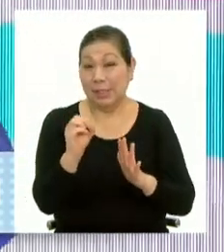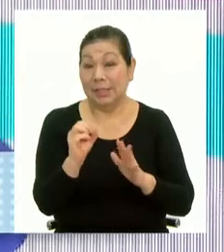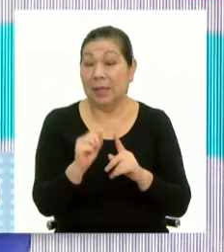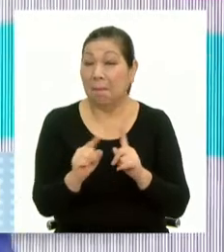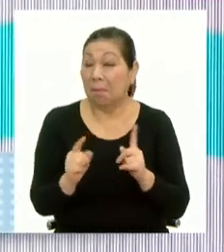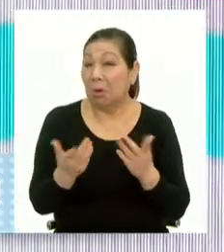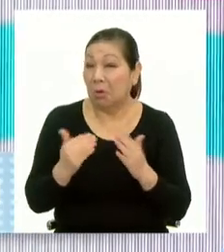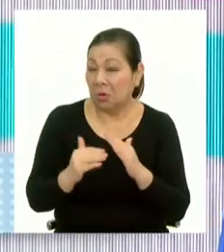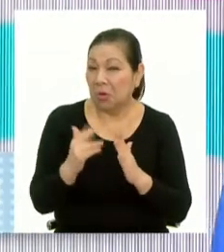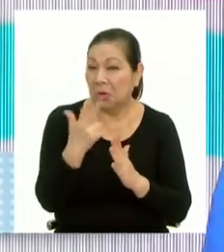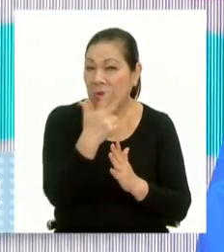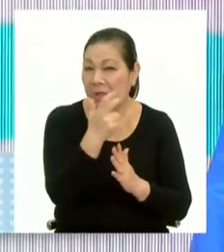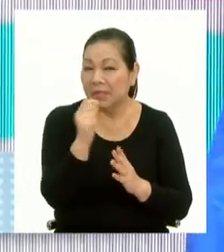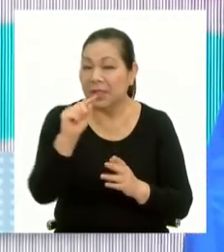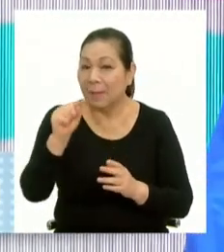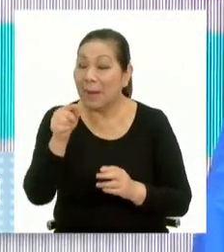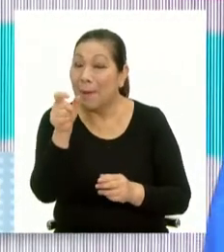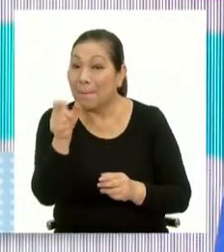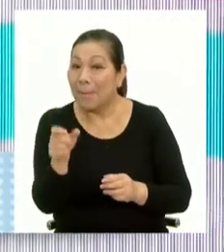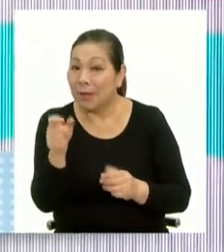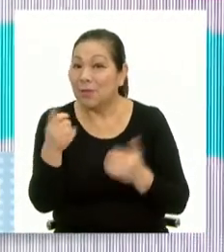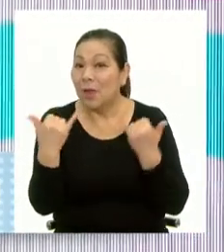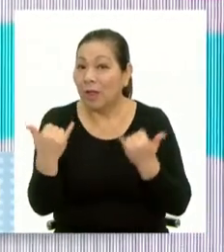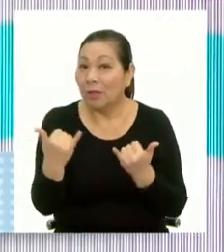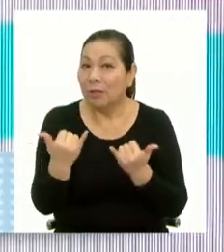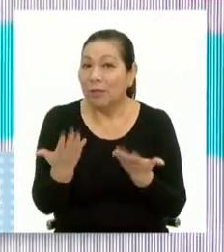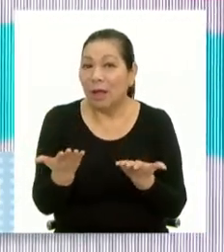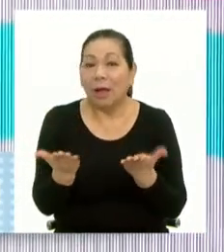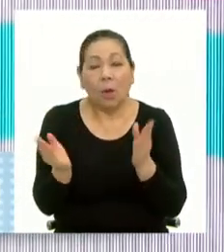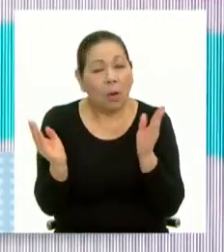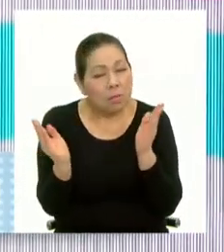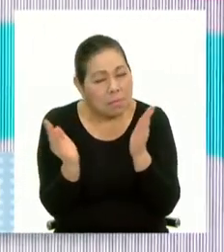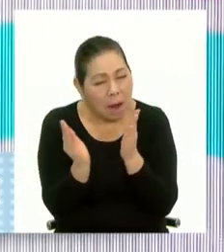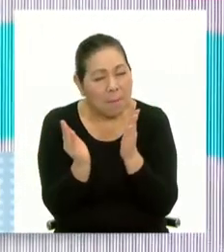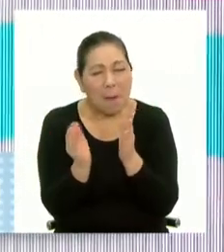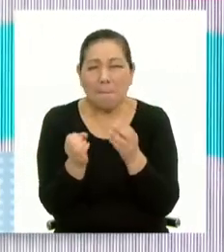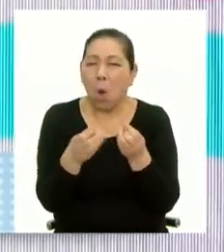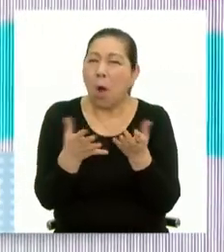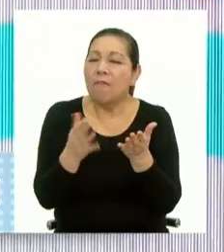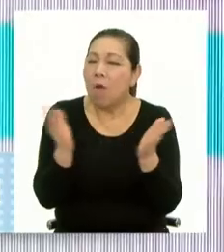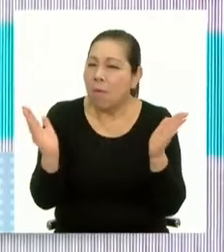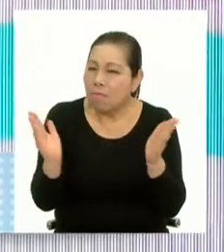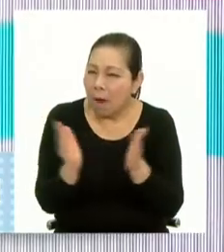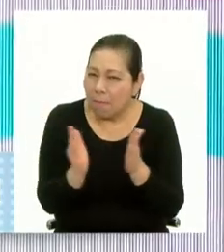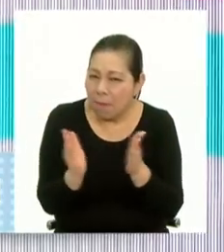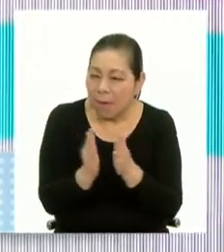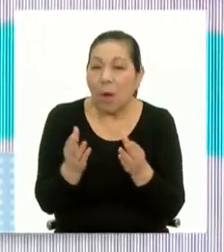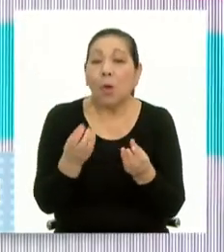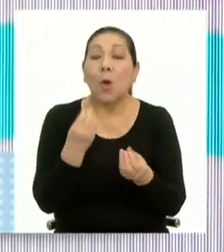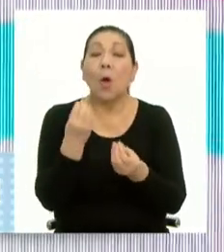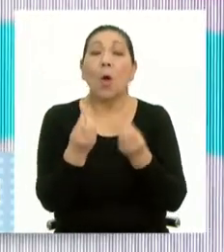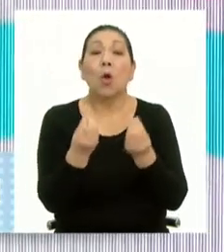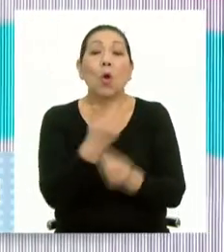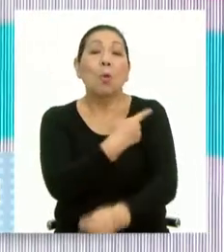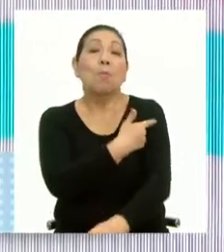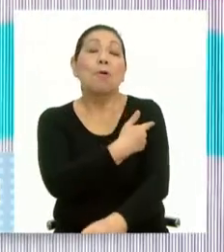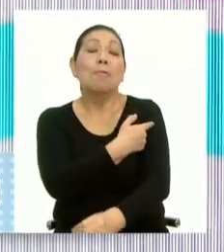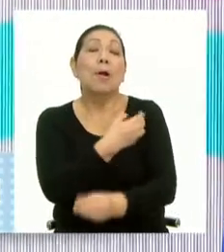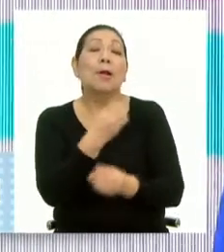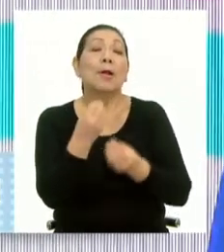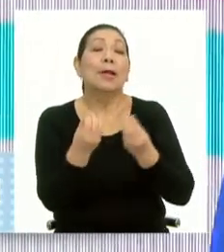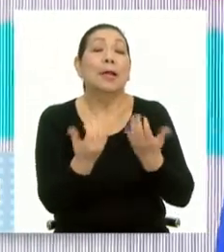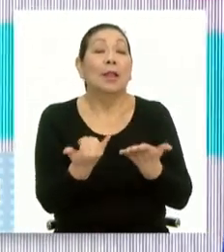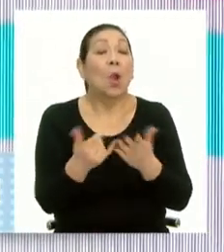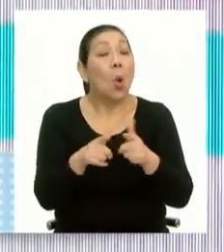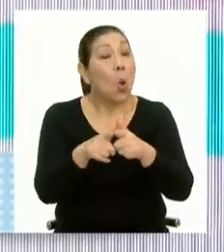ejemplo, tenemos más de 300 mil personas, ¿no? Entonces, esta brecha tenemos que irla cerrando. Y también cómo vamos vacunando